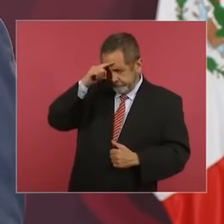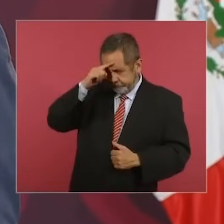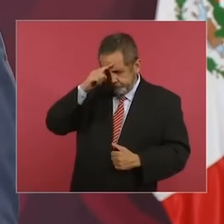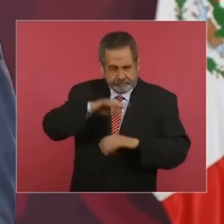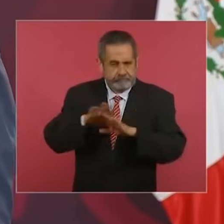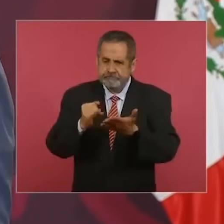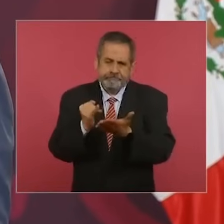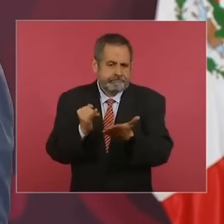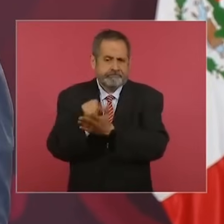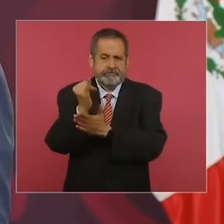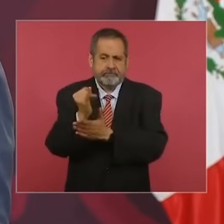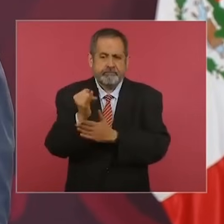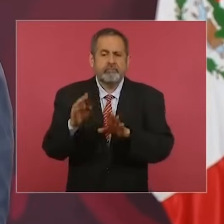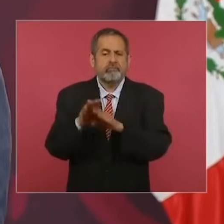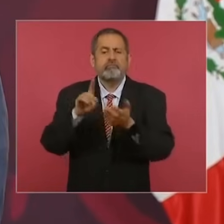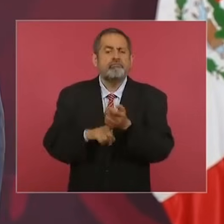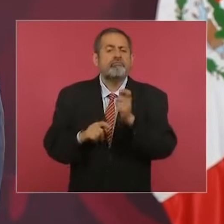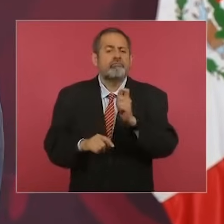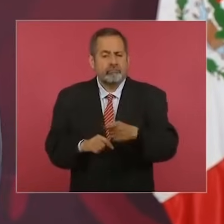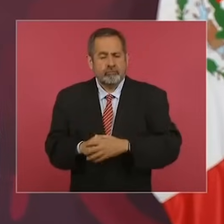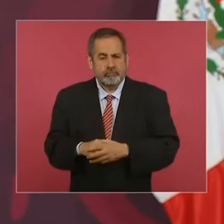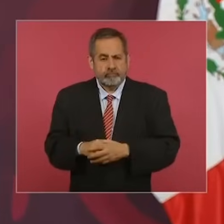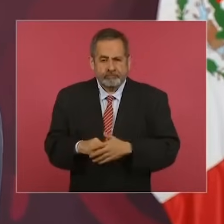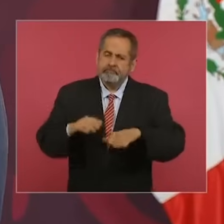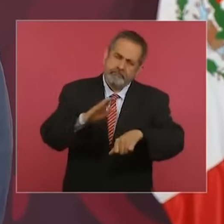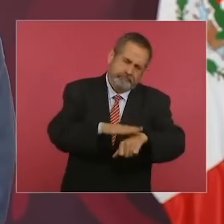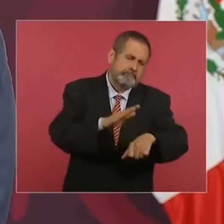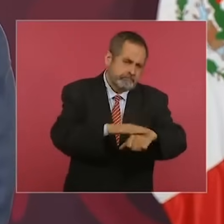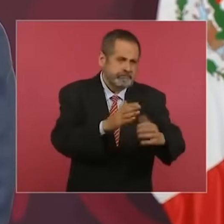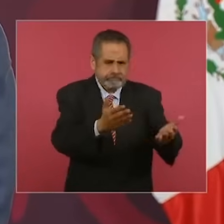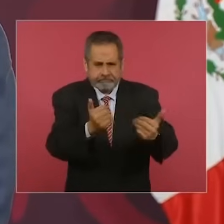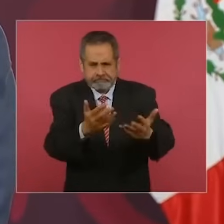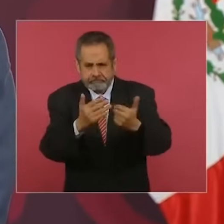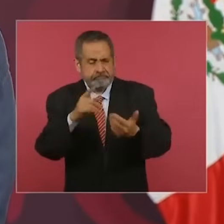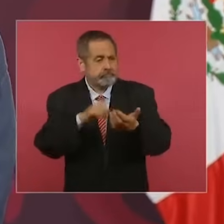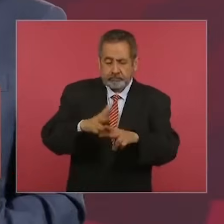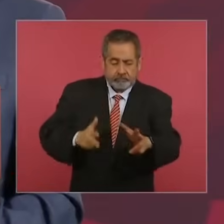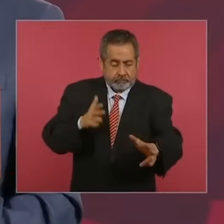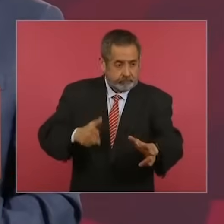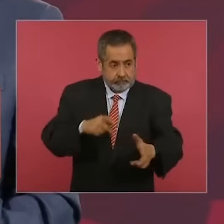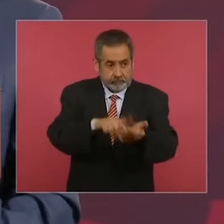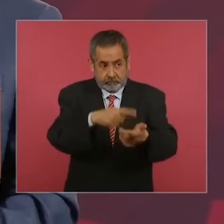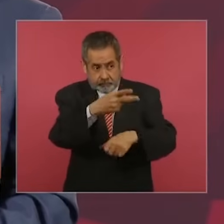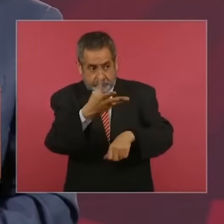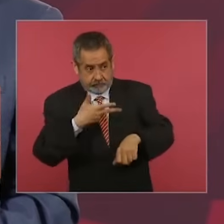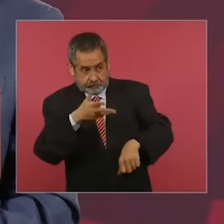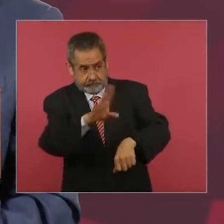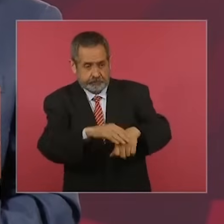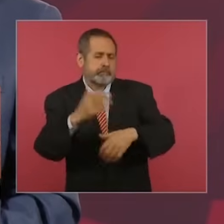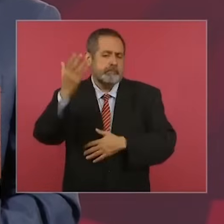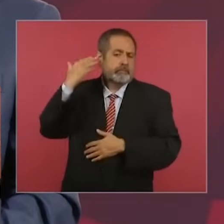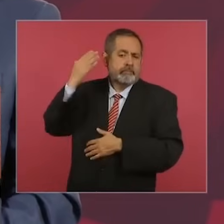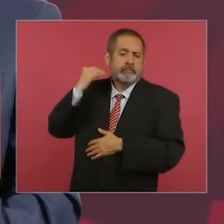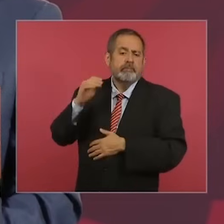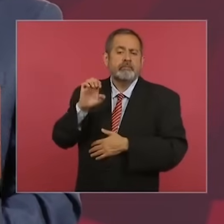El presidente Andrés Manuel López Obrador anunció que tiene la intención de emitir un decreto para instar a las empresas de trenes de carga en México a proporcionar servicios